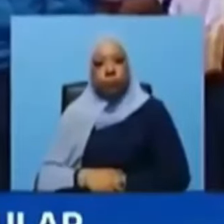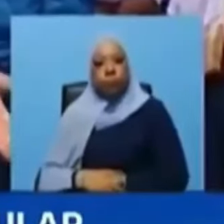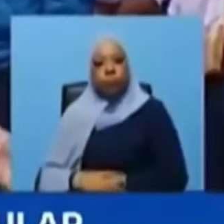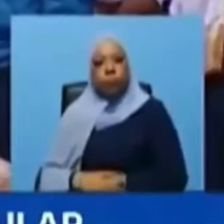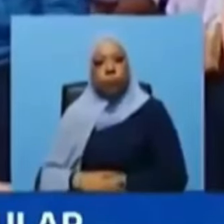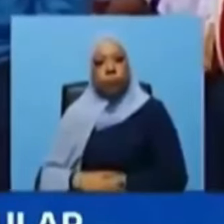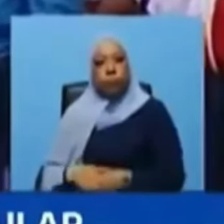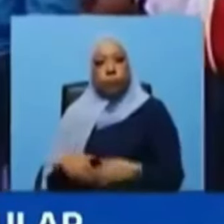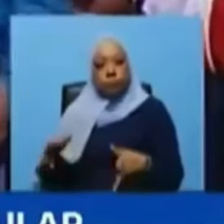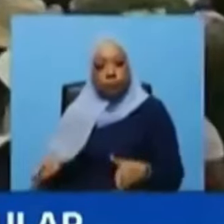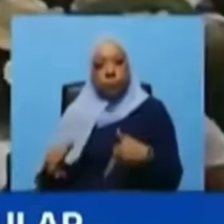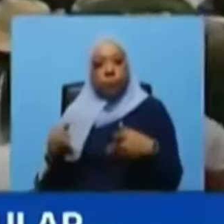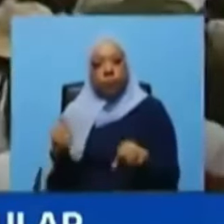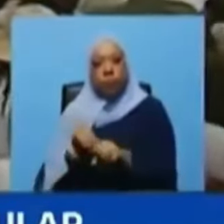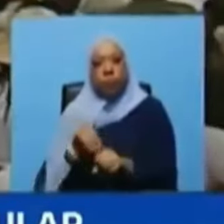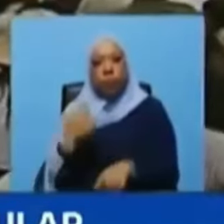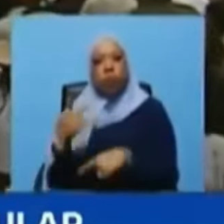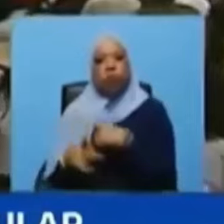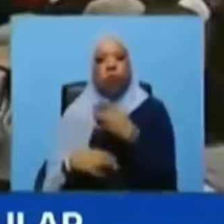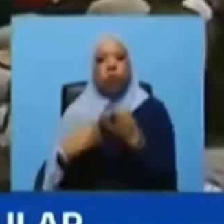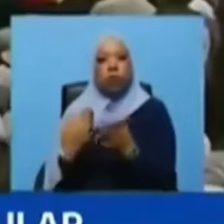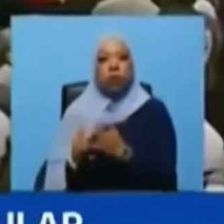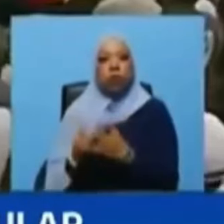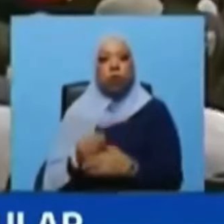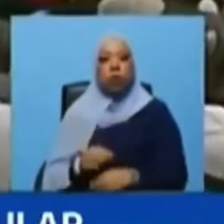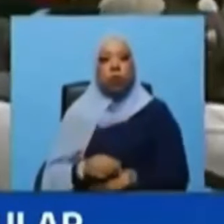Los ganchos. ¿Eh?